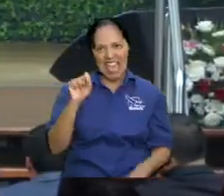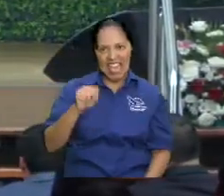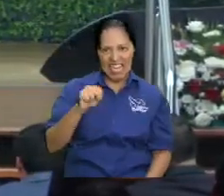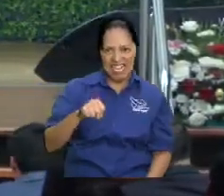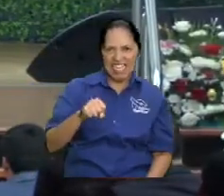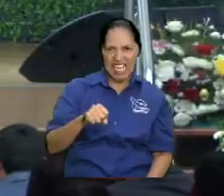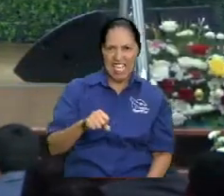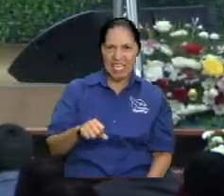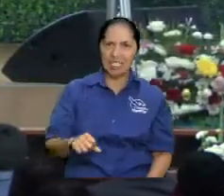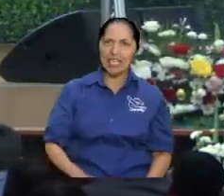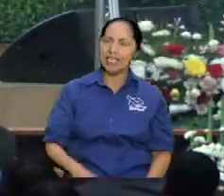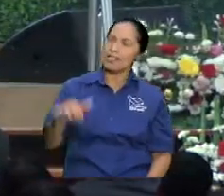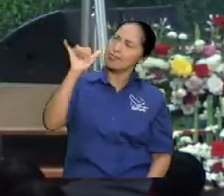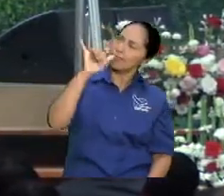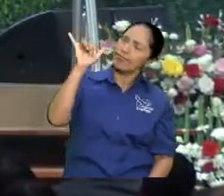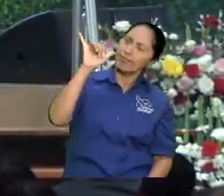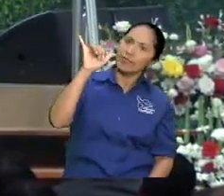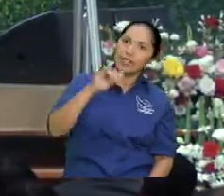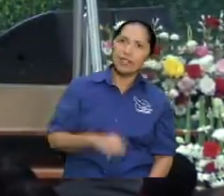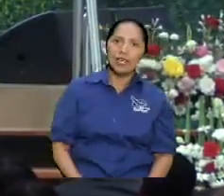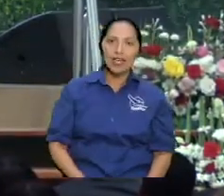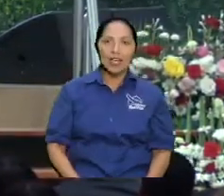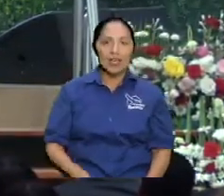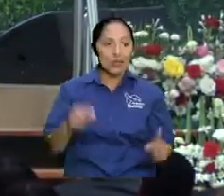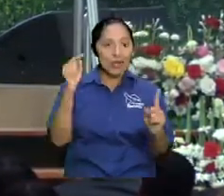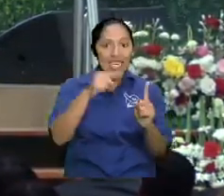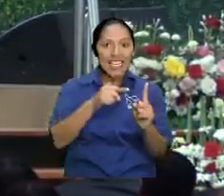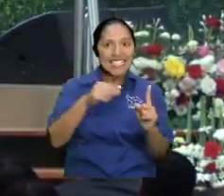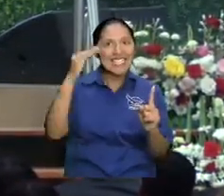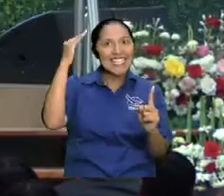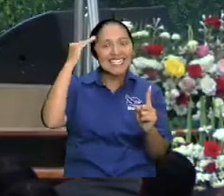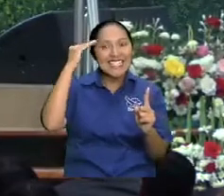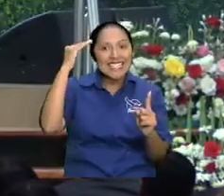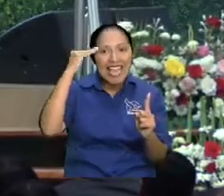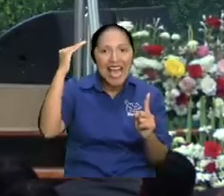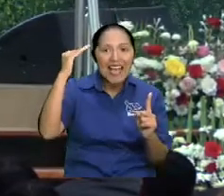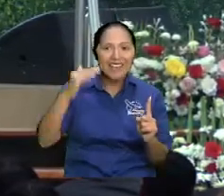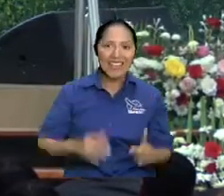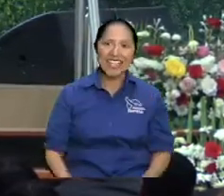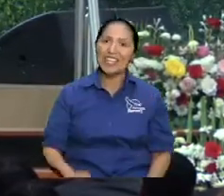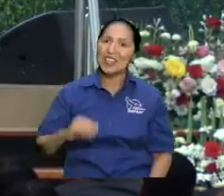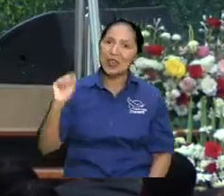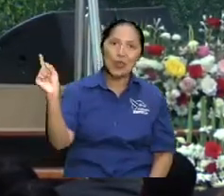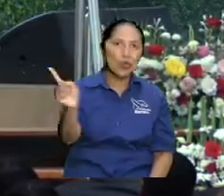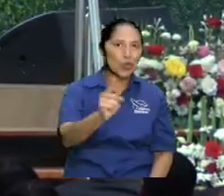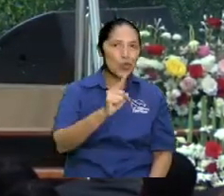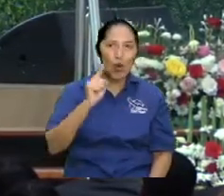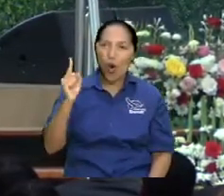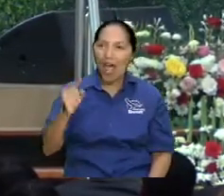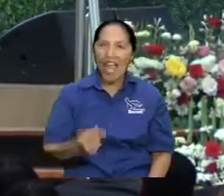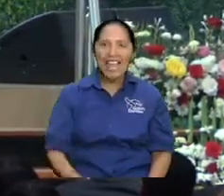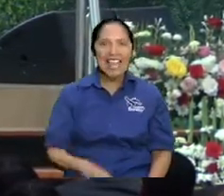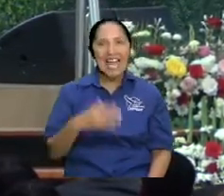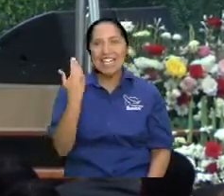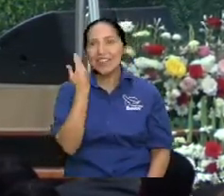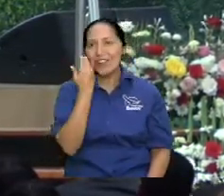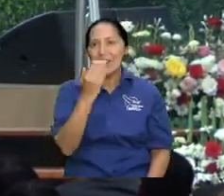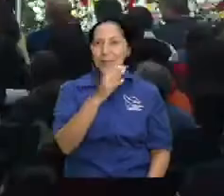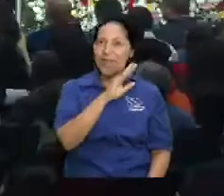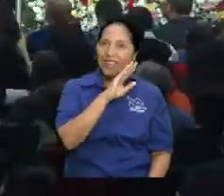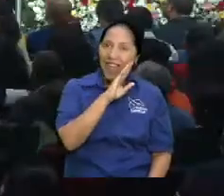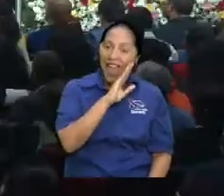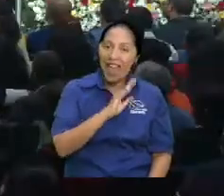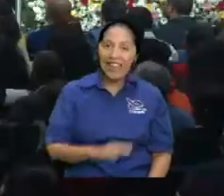el primer trago. Porque él ya sabe, él sabe todo lo humano. Sí, que la cirrosis, sí, que... Pero le